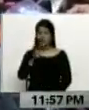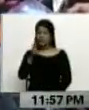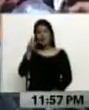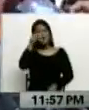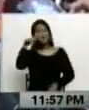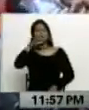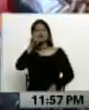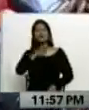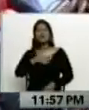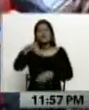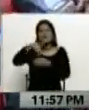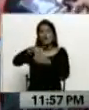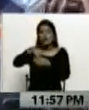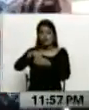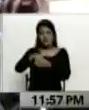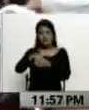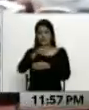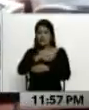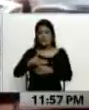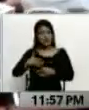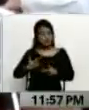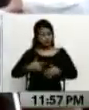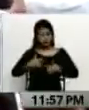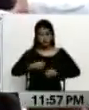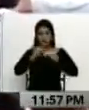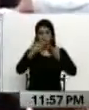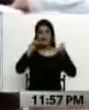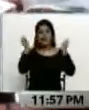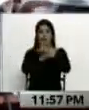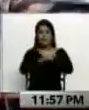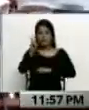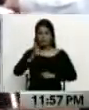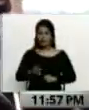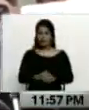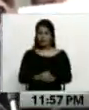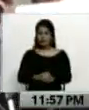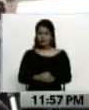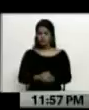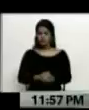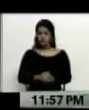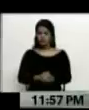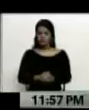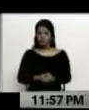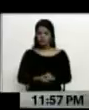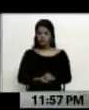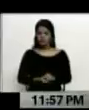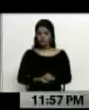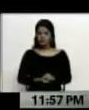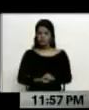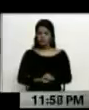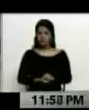pueblo venezolano lo que quiere es votar y poder expresarse para el cambio en el